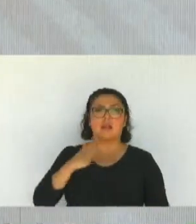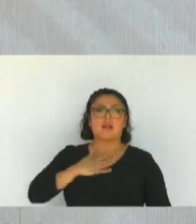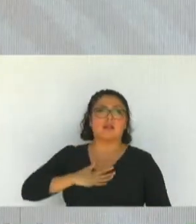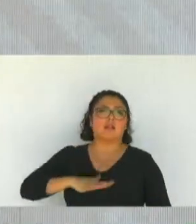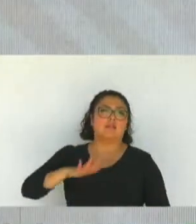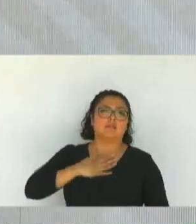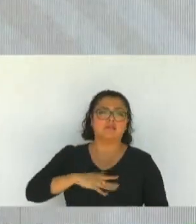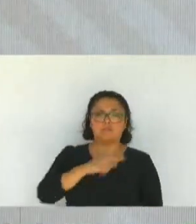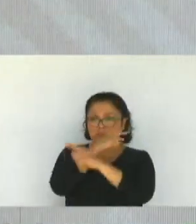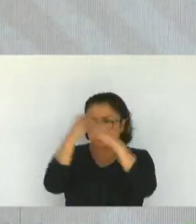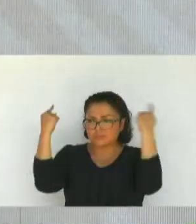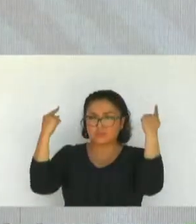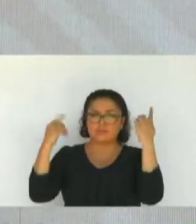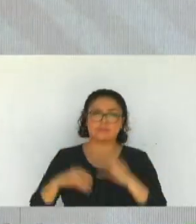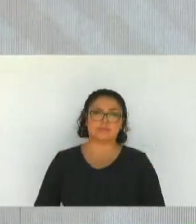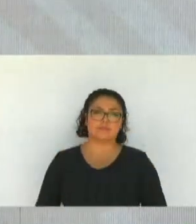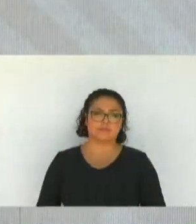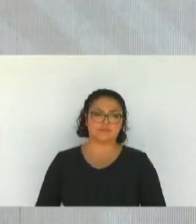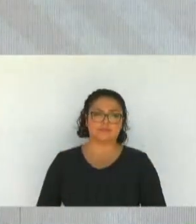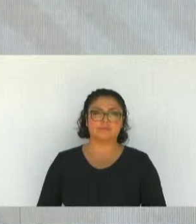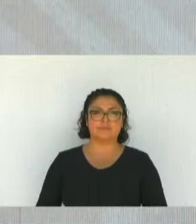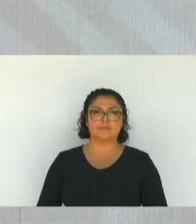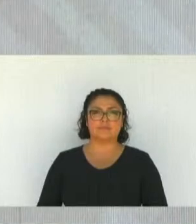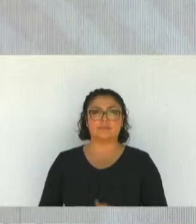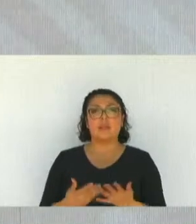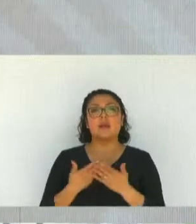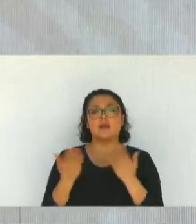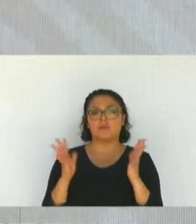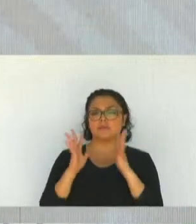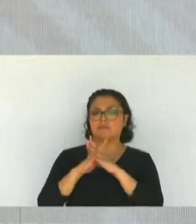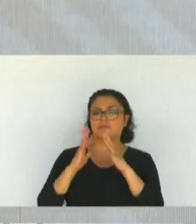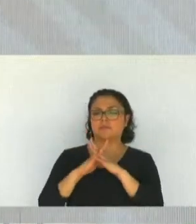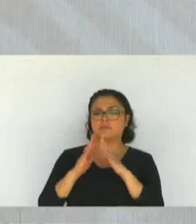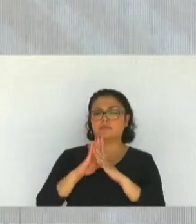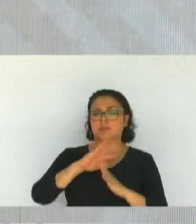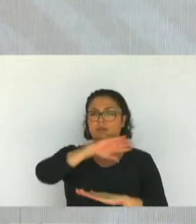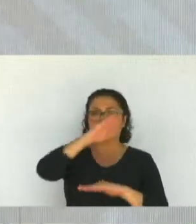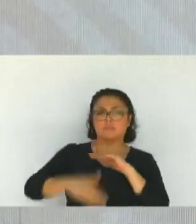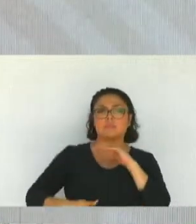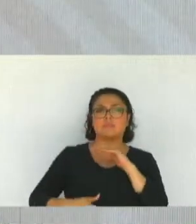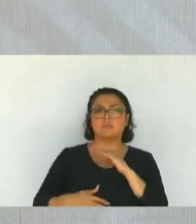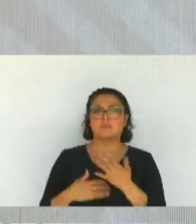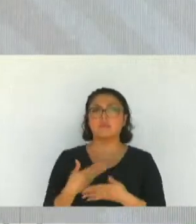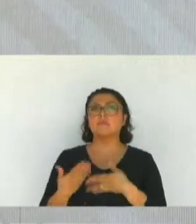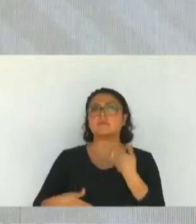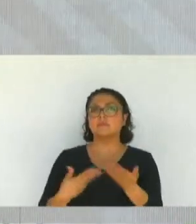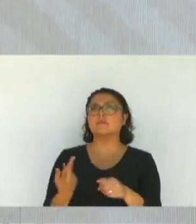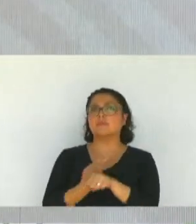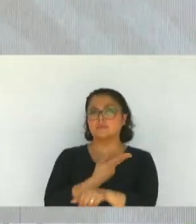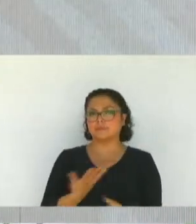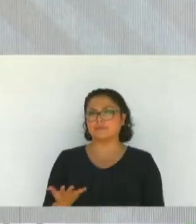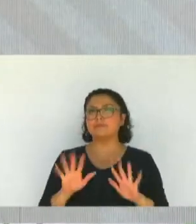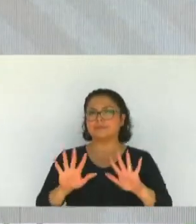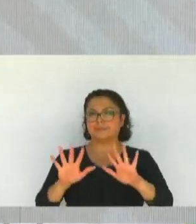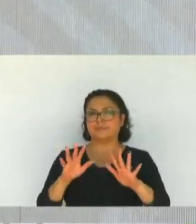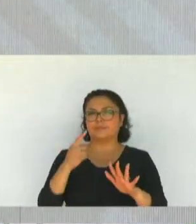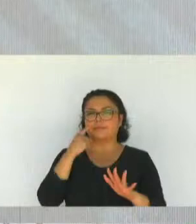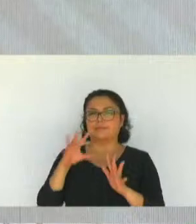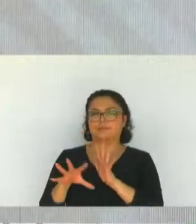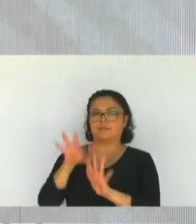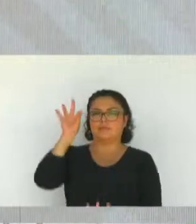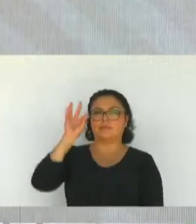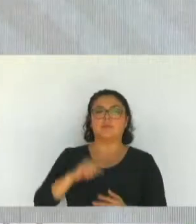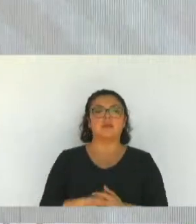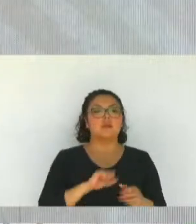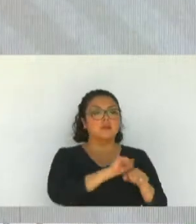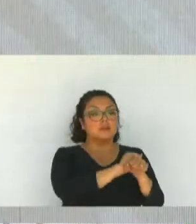su conjunto. Ha terminado la guerra, ¿y ahora qué? Y aunque la pandemia no ha llegado a su fin, hay elementos en México que